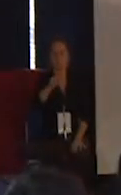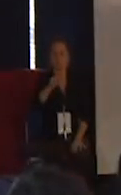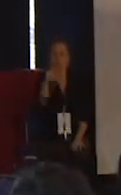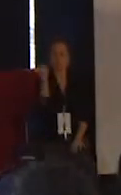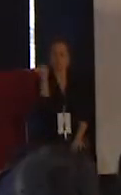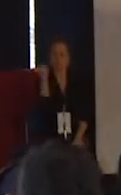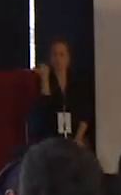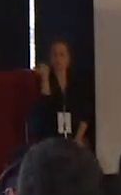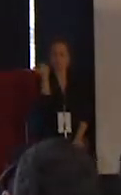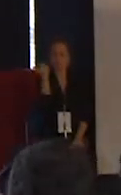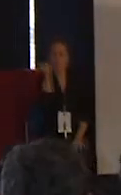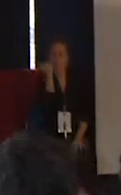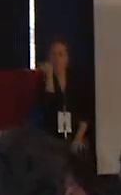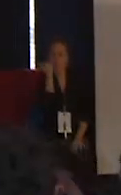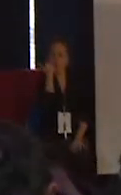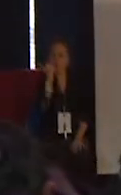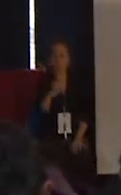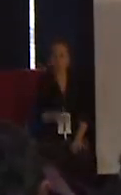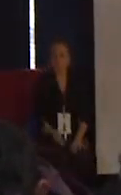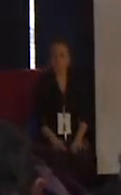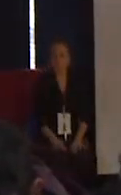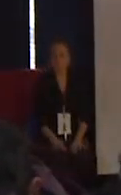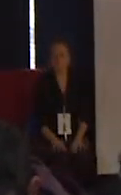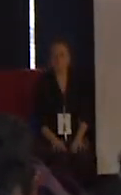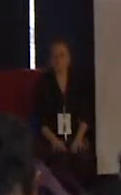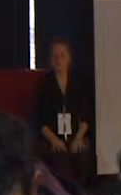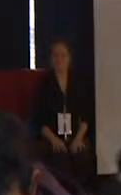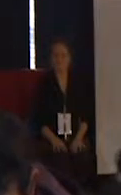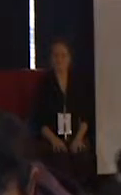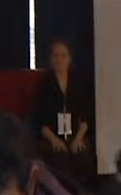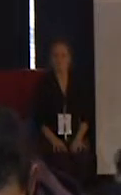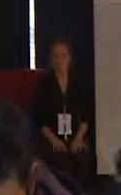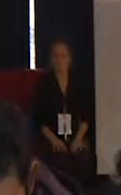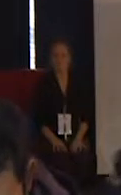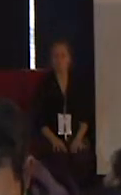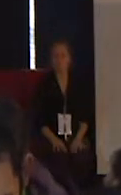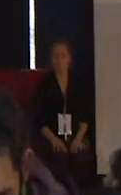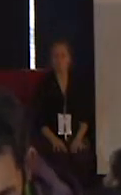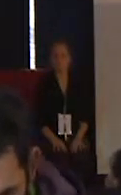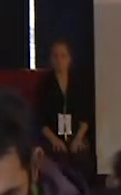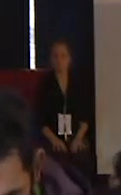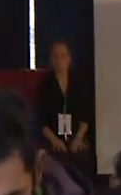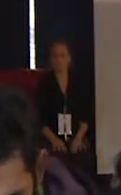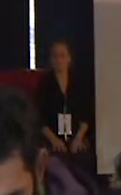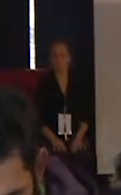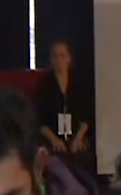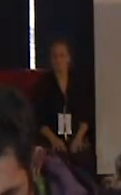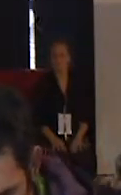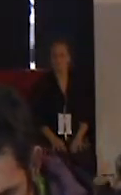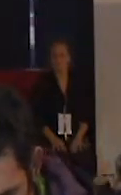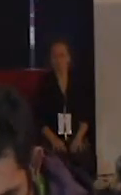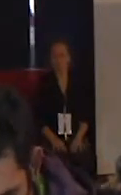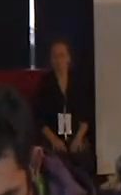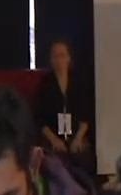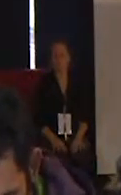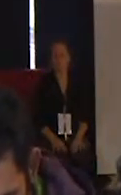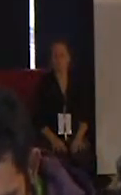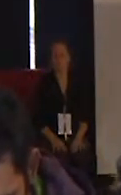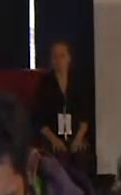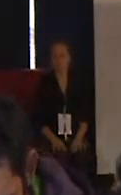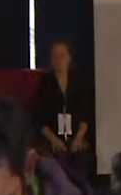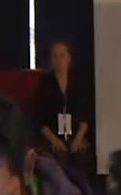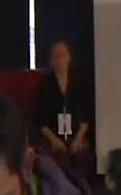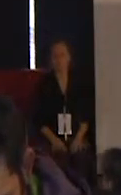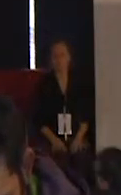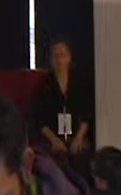escribió: agradezco a mi boca porque me ha permitido transmitir